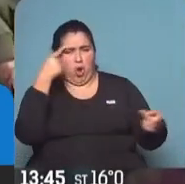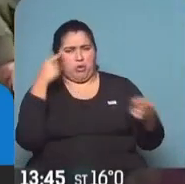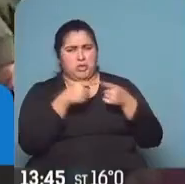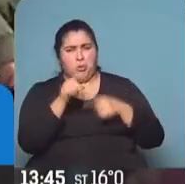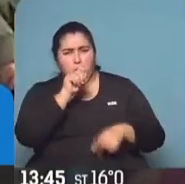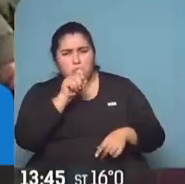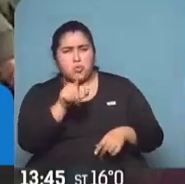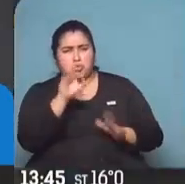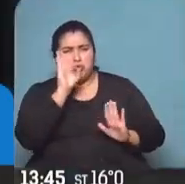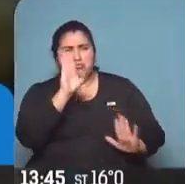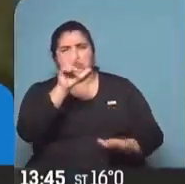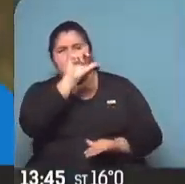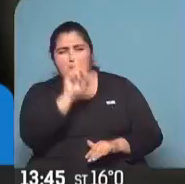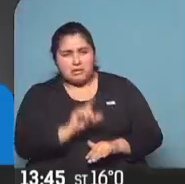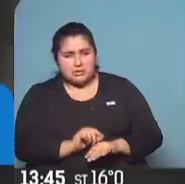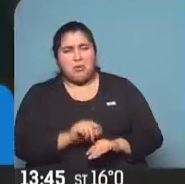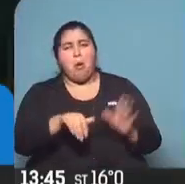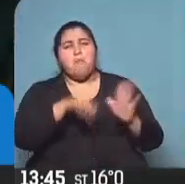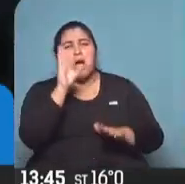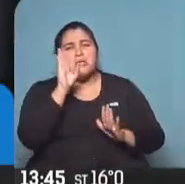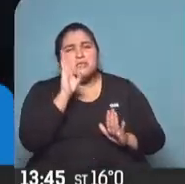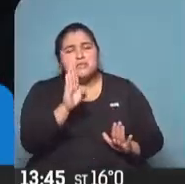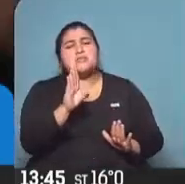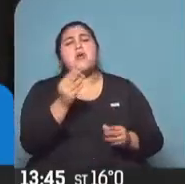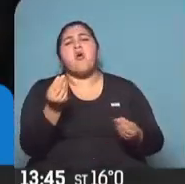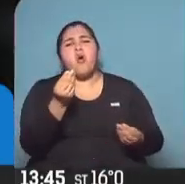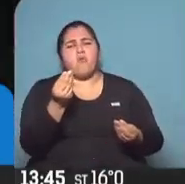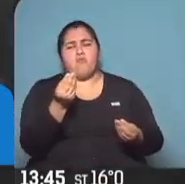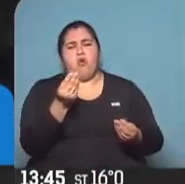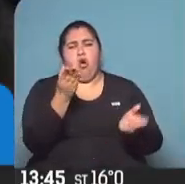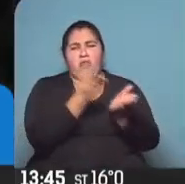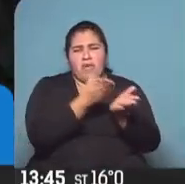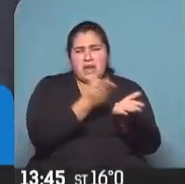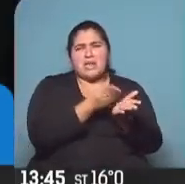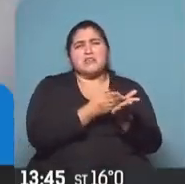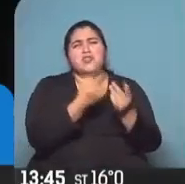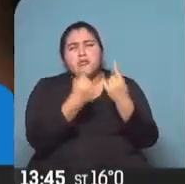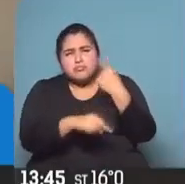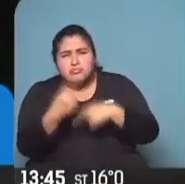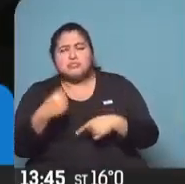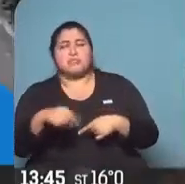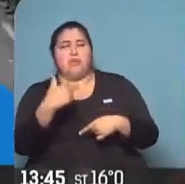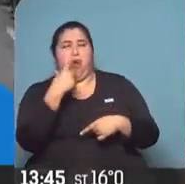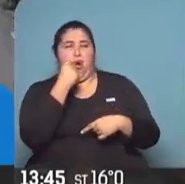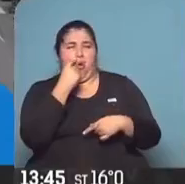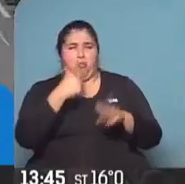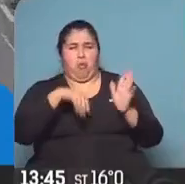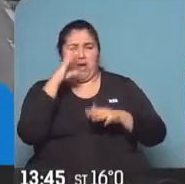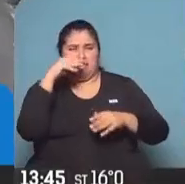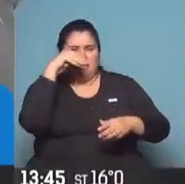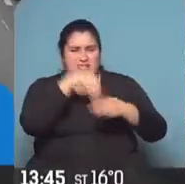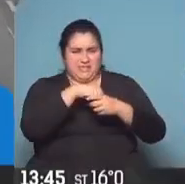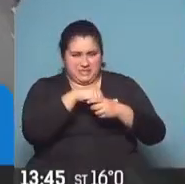que era nación argentina que se ha encomendado terminar con dos premios y garantías los hombres que habitan nuestra